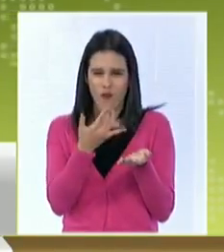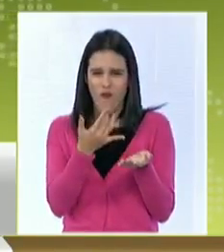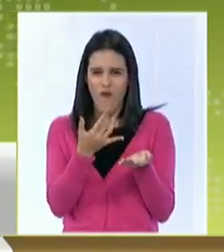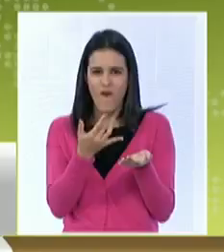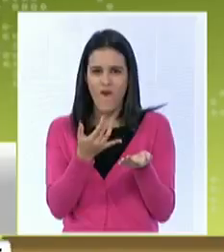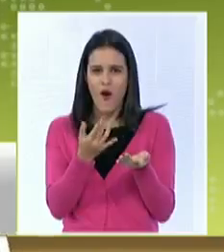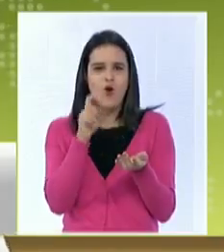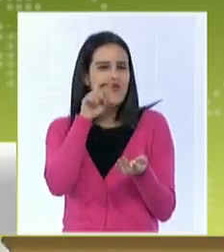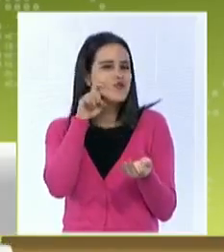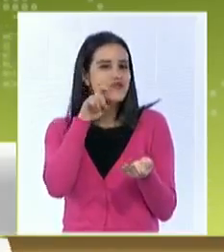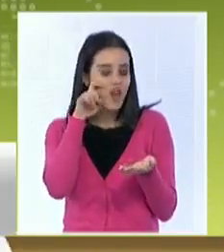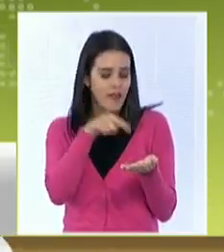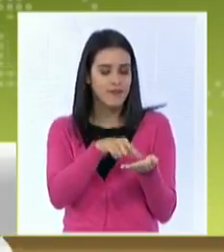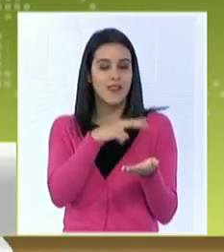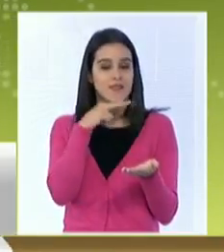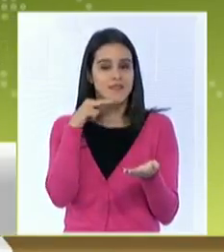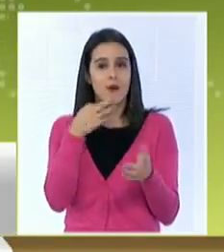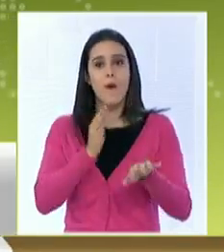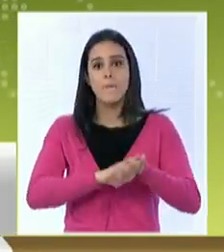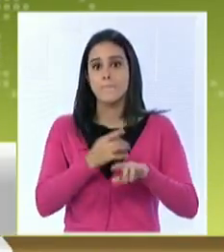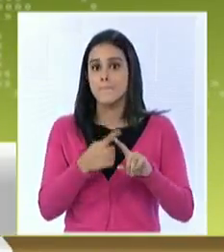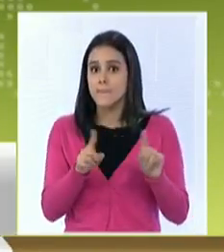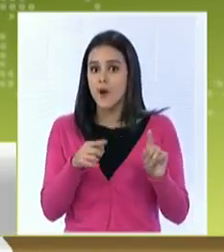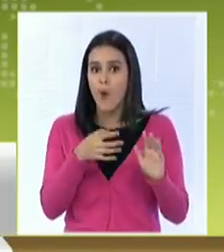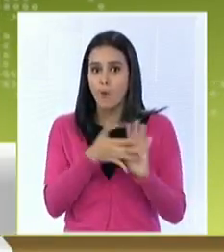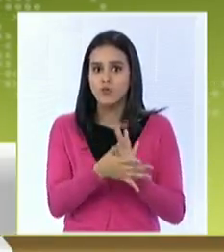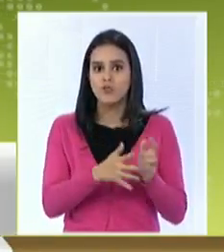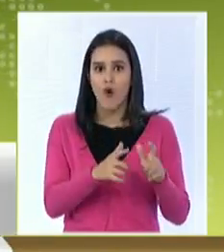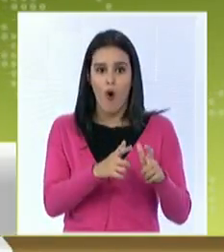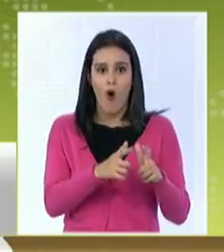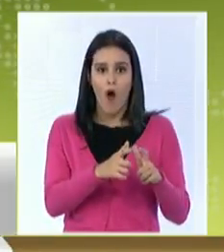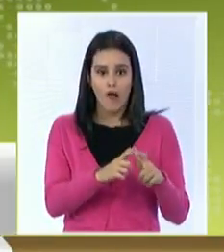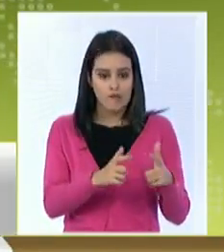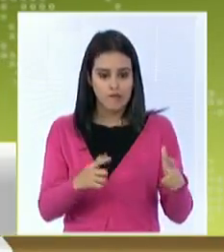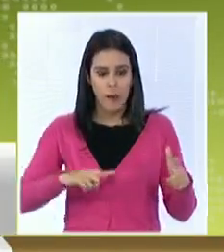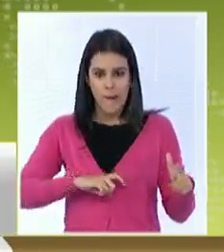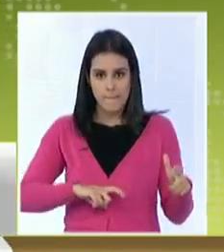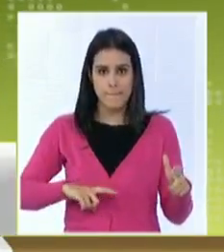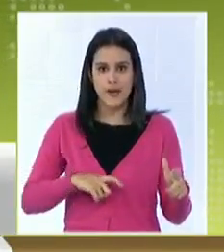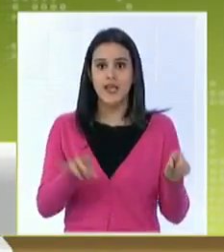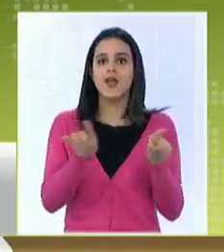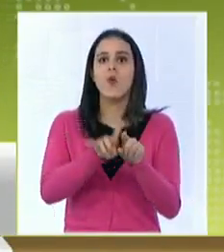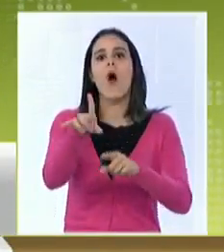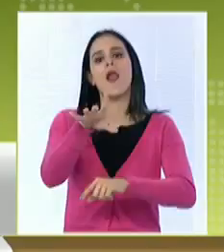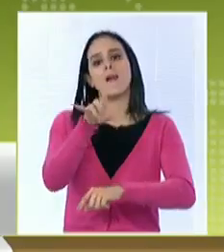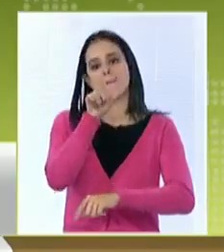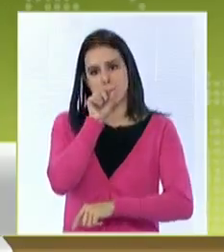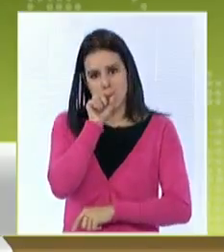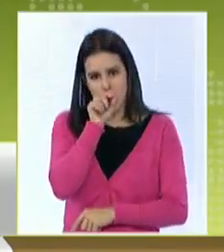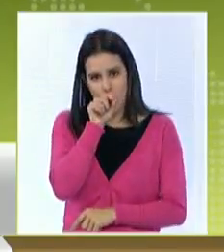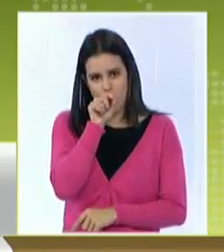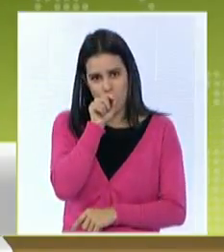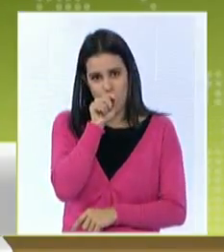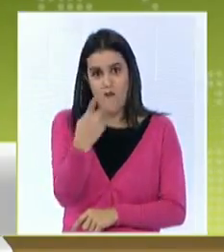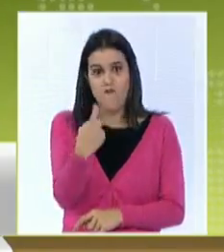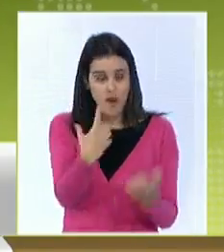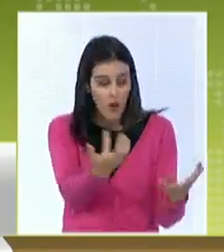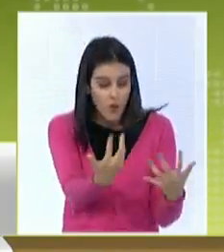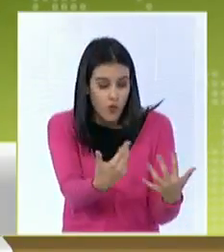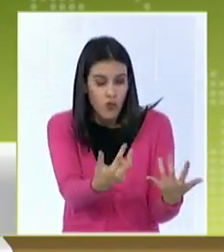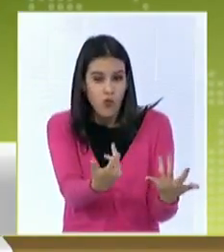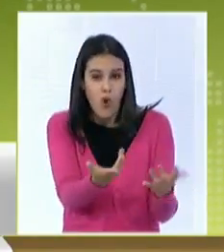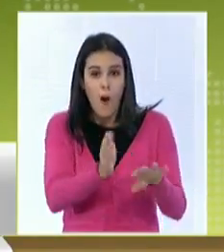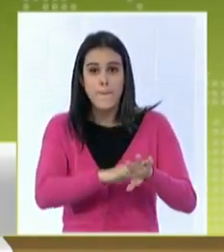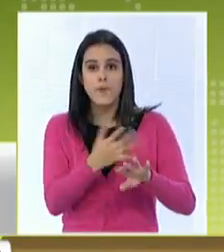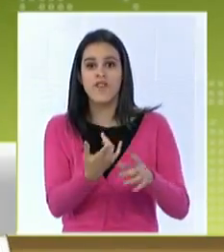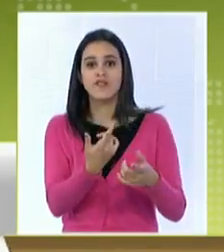de contraer una enfermedad. Si yo no horneo bien las piezas como el pollo, las piezas que tienen hueso, allí hay otro riesgo de contraer